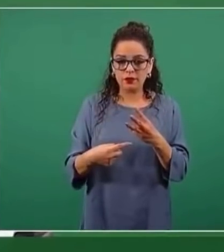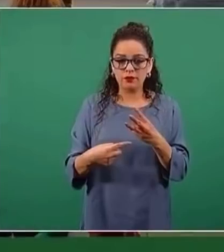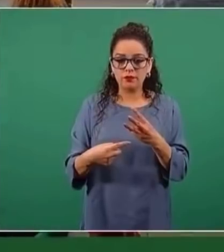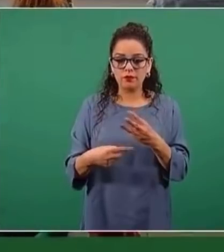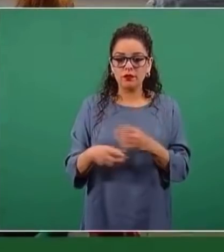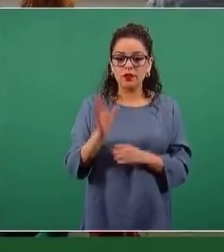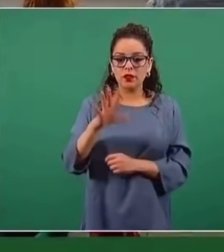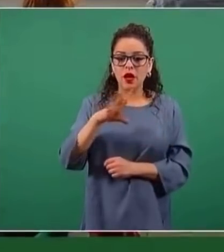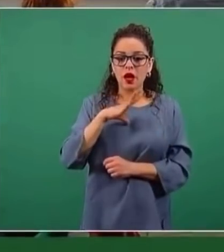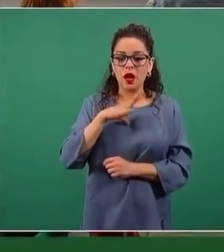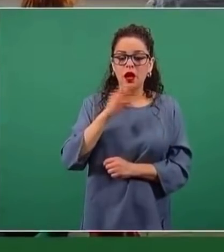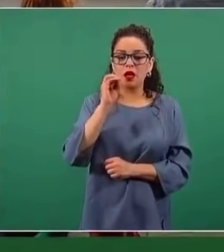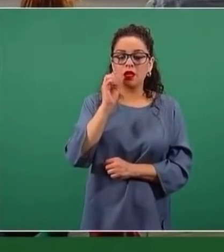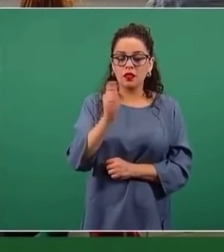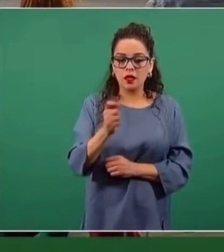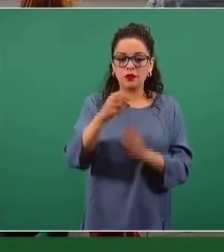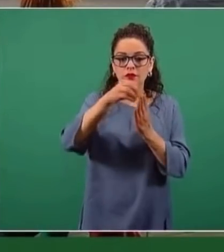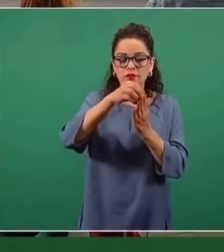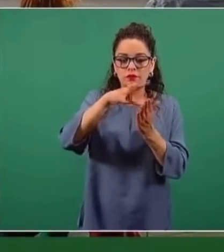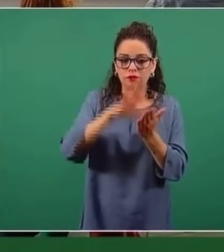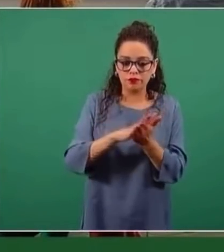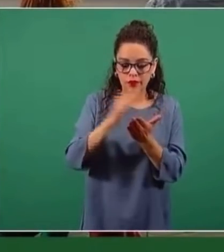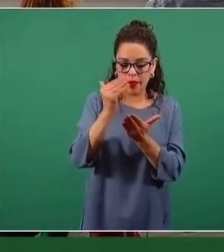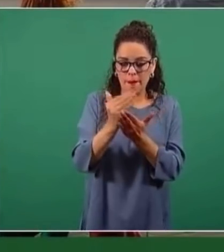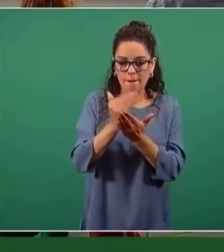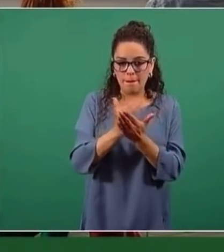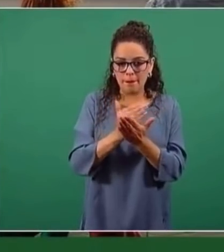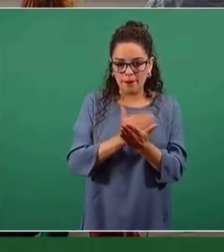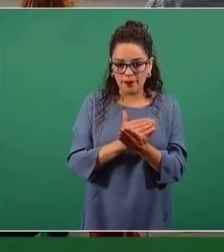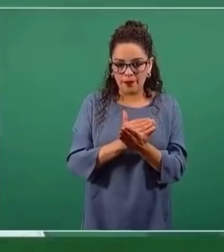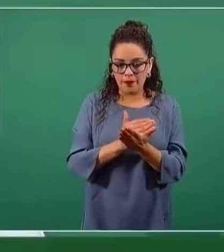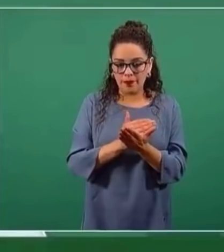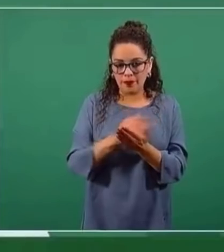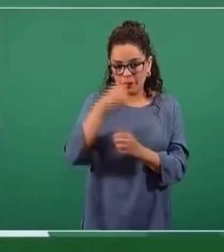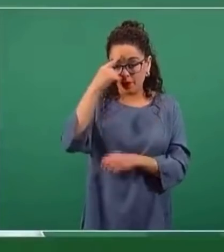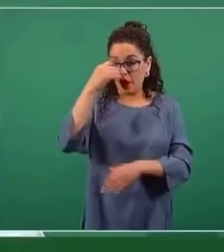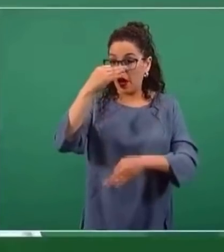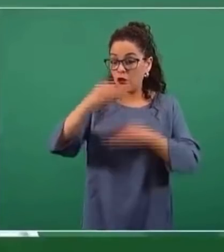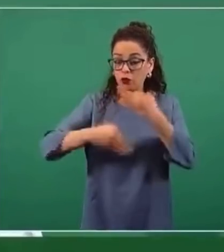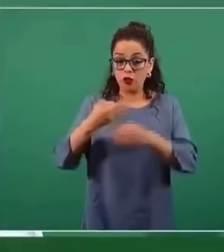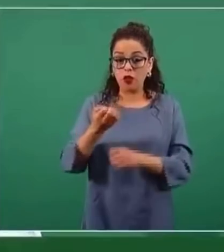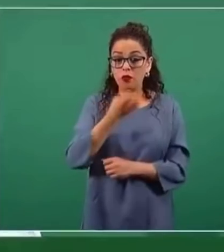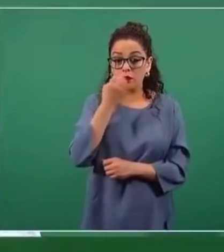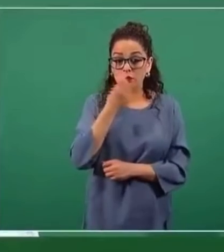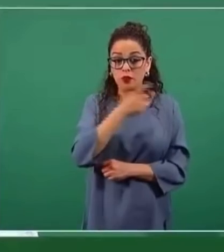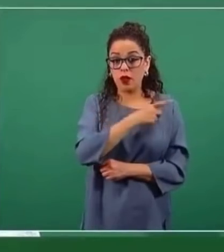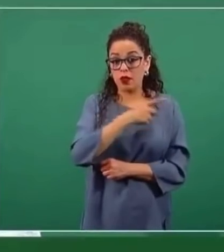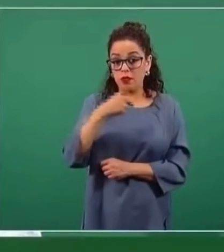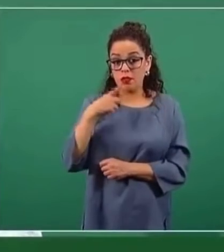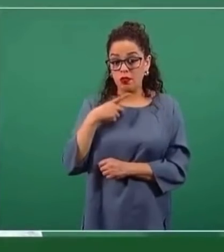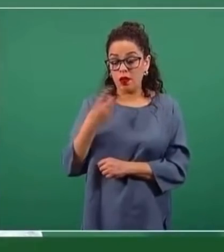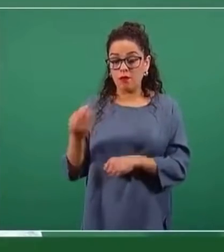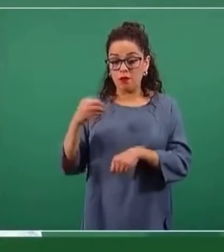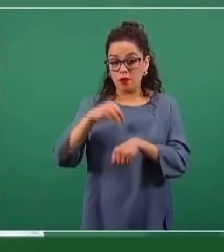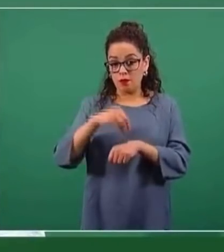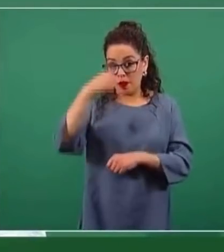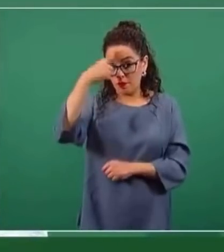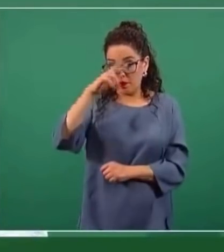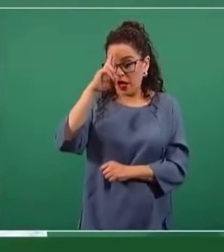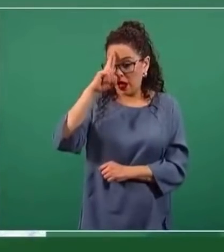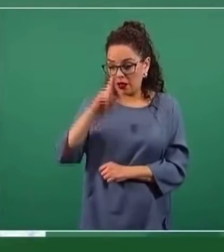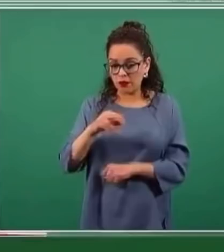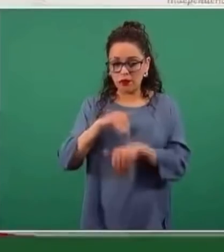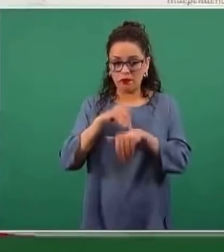precisamente en los lineamientos y en las medidas que todos los planteles educativos tienen que poner en práctica